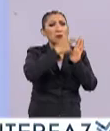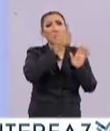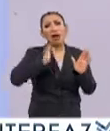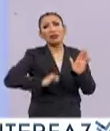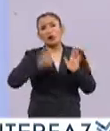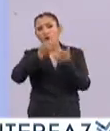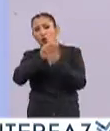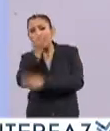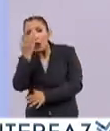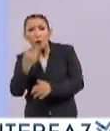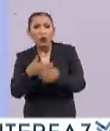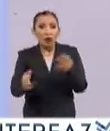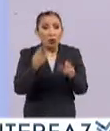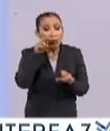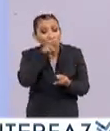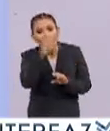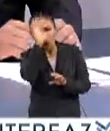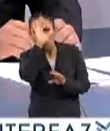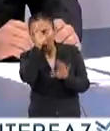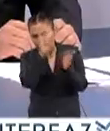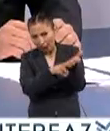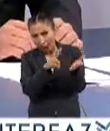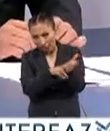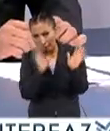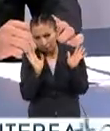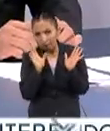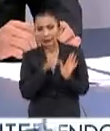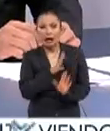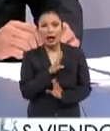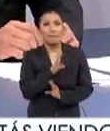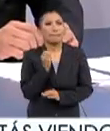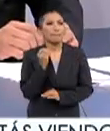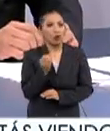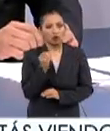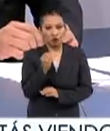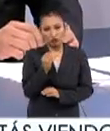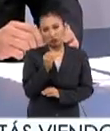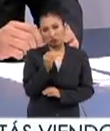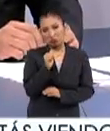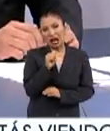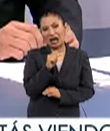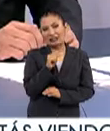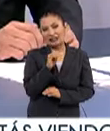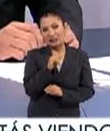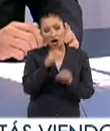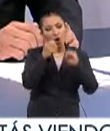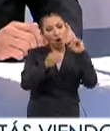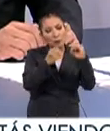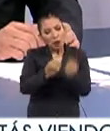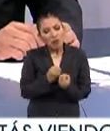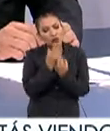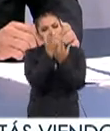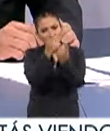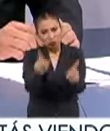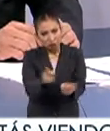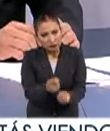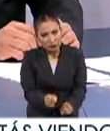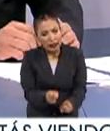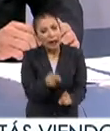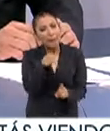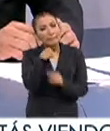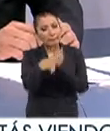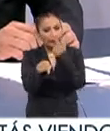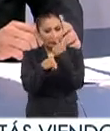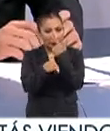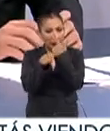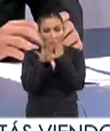cuando son significativos culturalmente. Hay muchos artistas obras, expresiones musicales